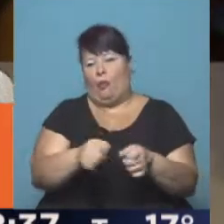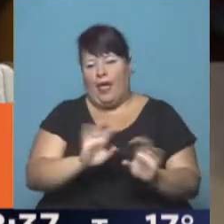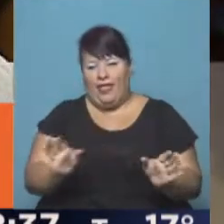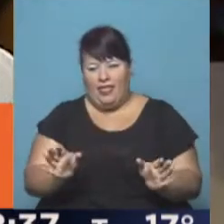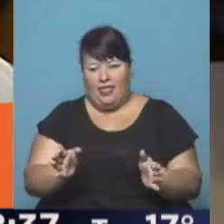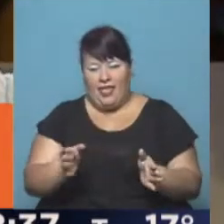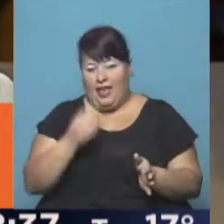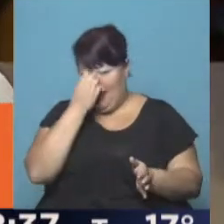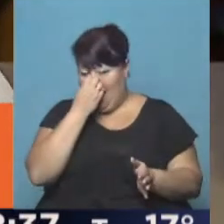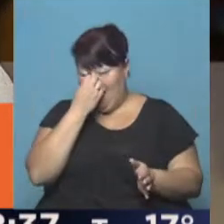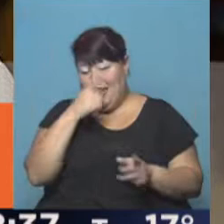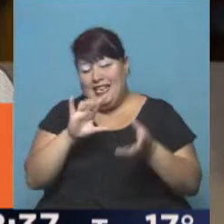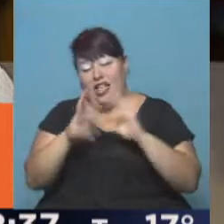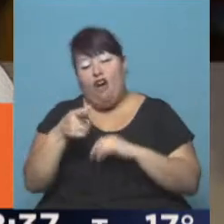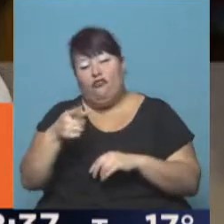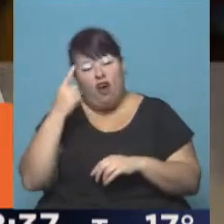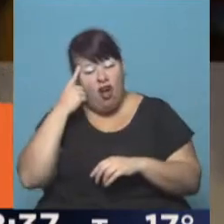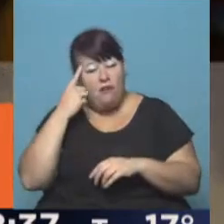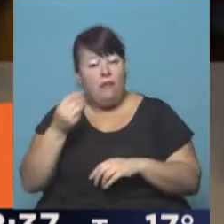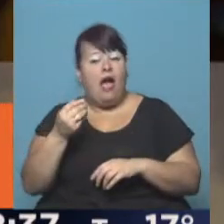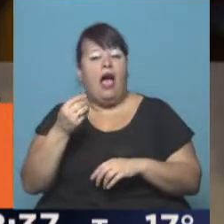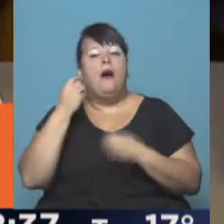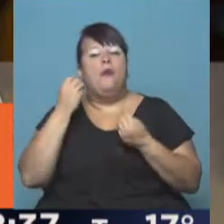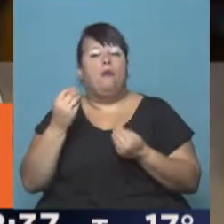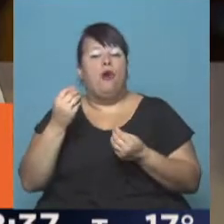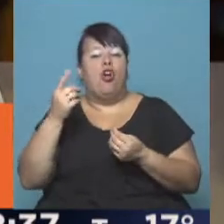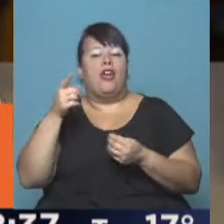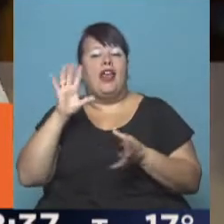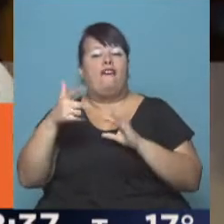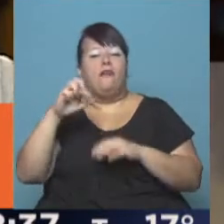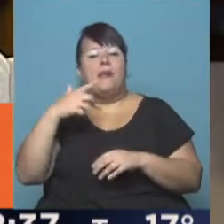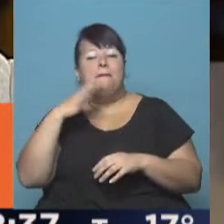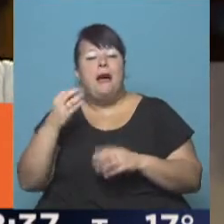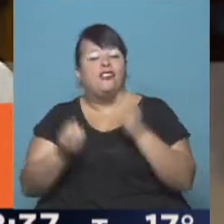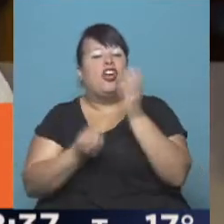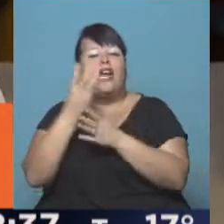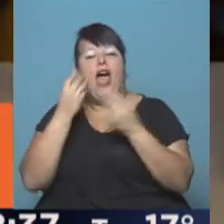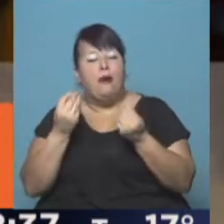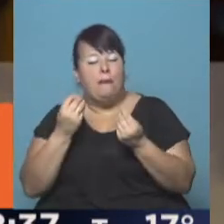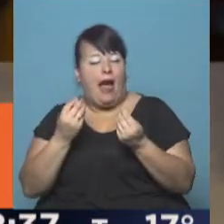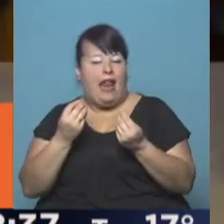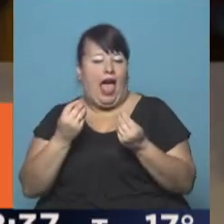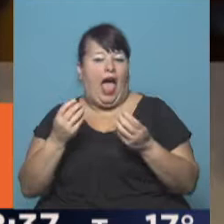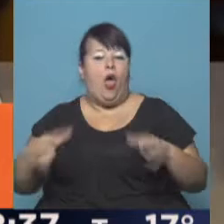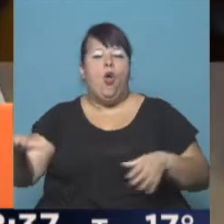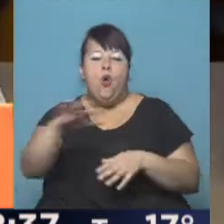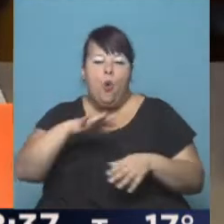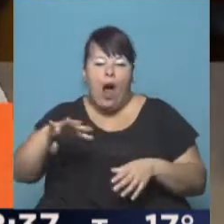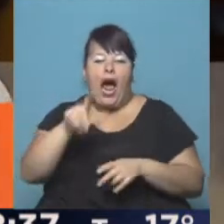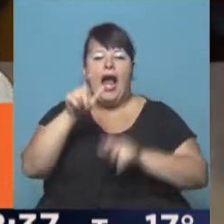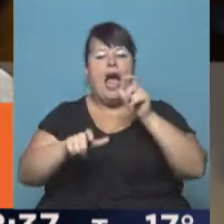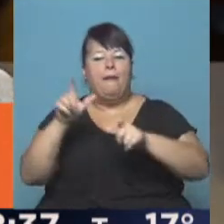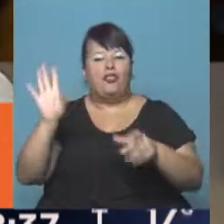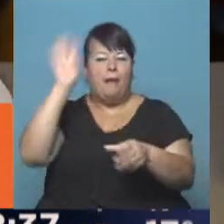un poco ese el objetivo atendiendo a que el espíritu de los pasos fue generar el espacio para que los ciudadanos